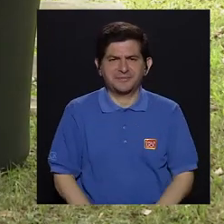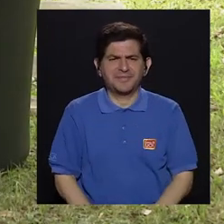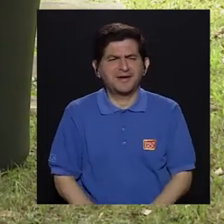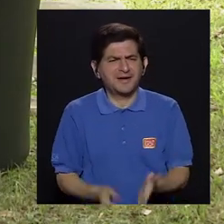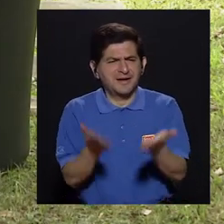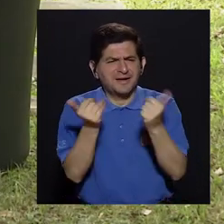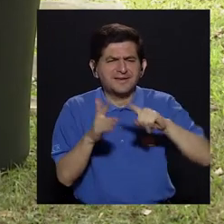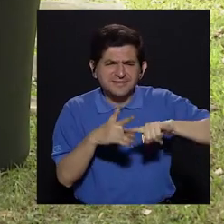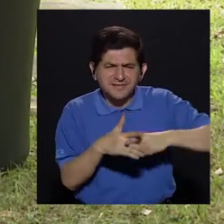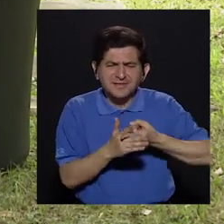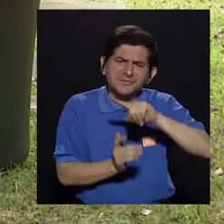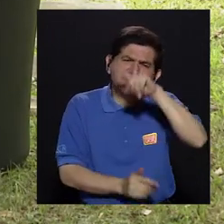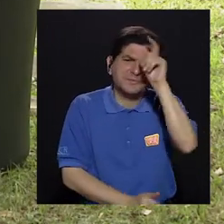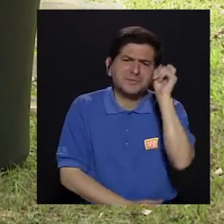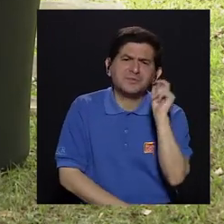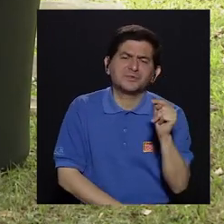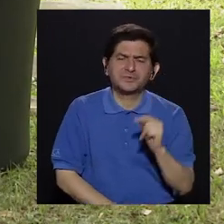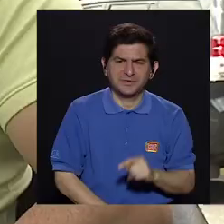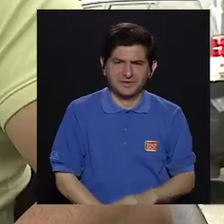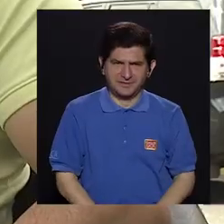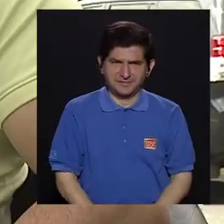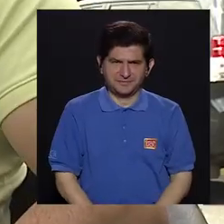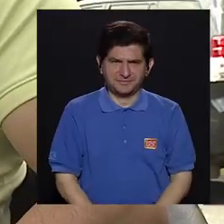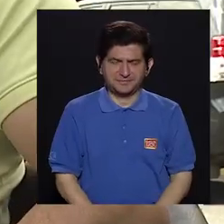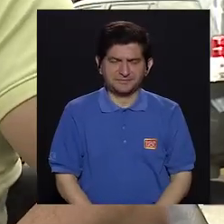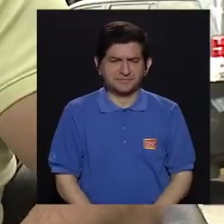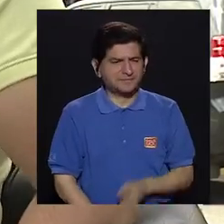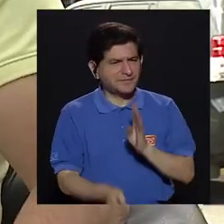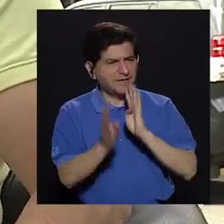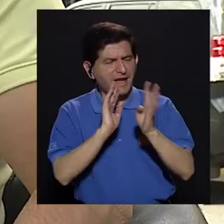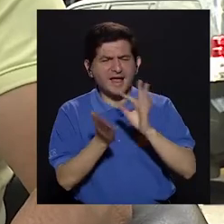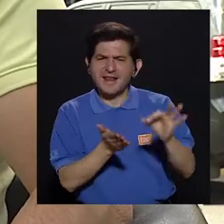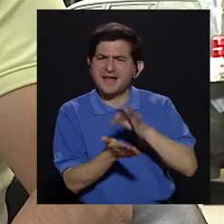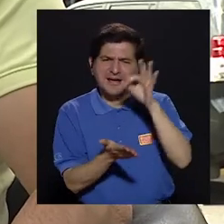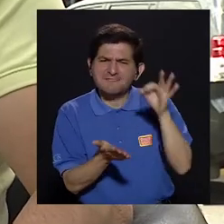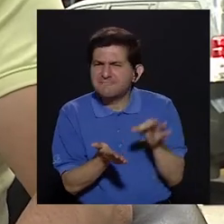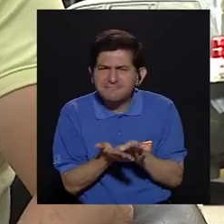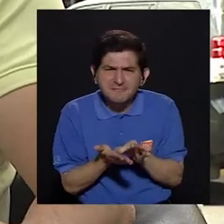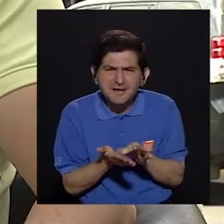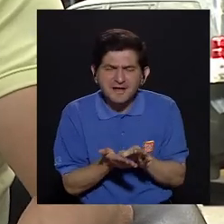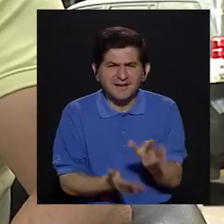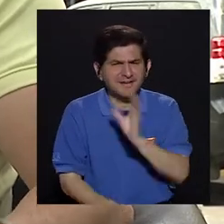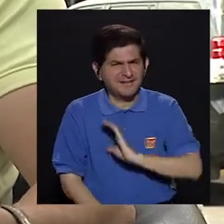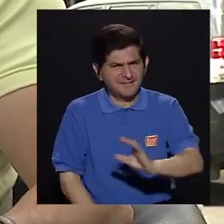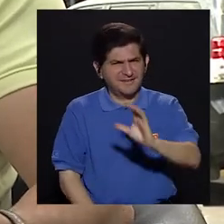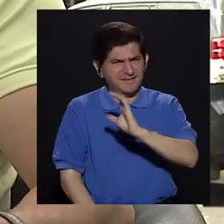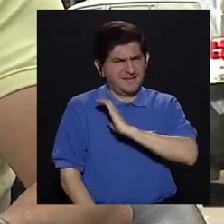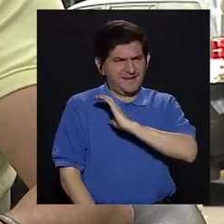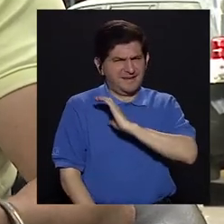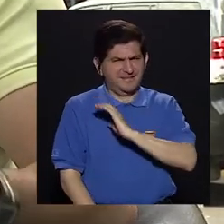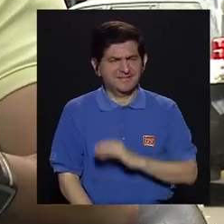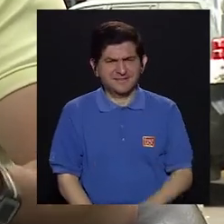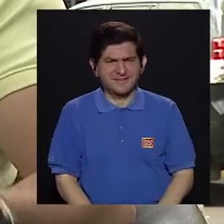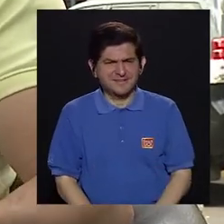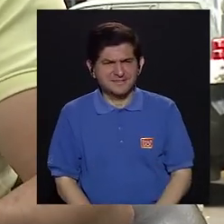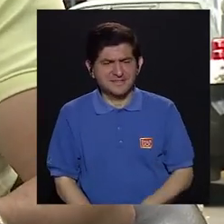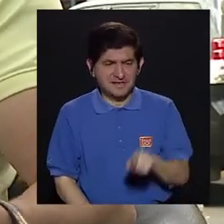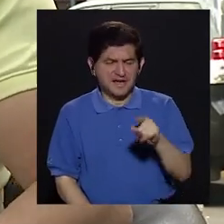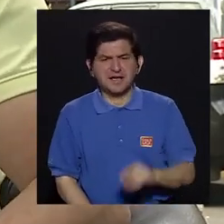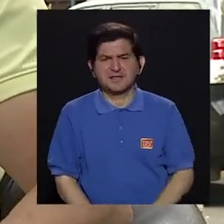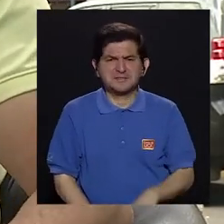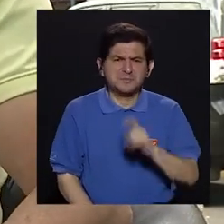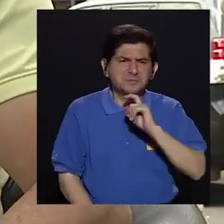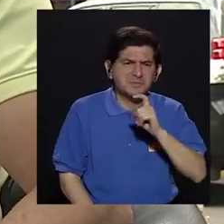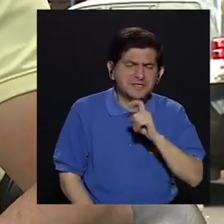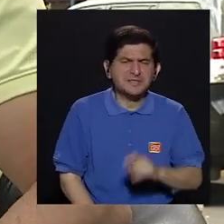y quisiera comenzar preguntándole que cuando hablamos del frijol, ¿cuáles son las propiedades en términos de